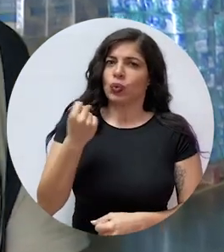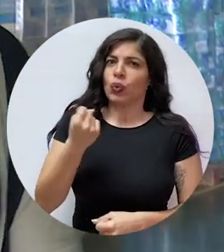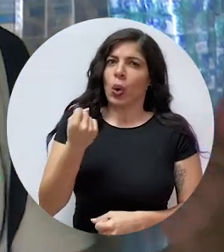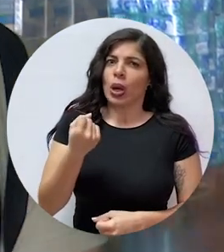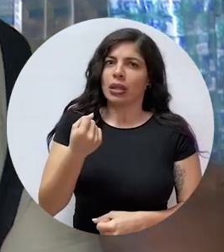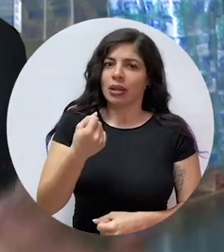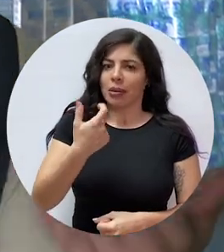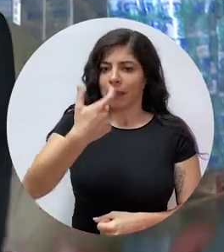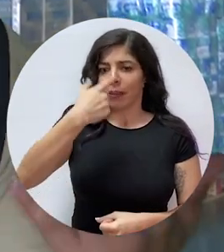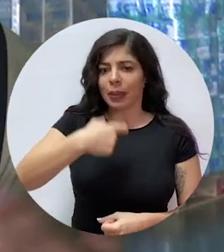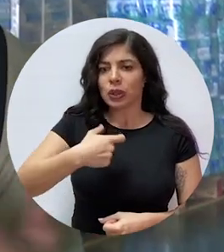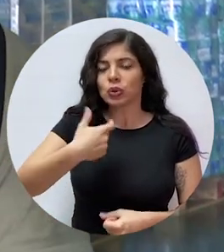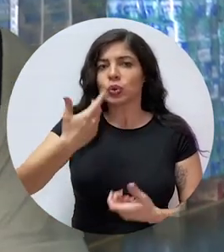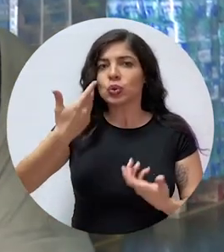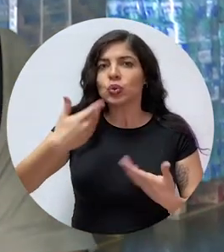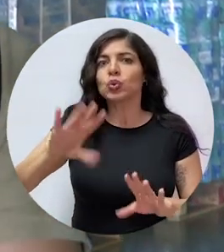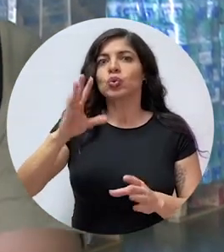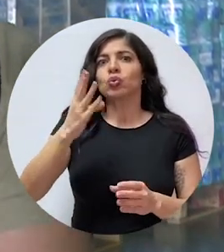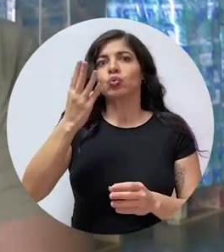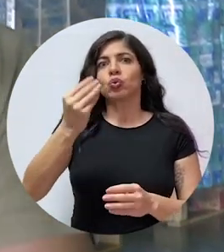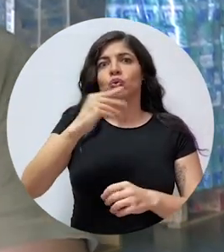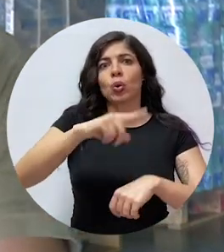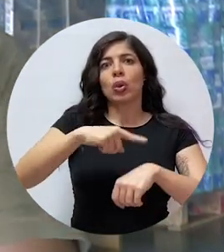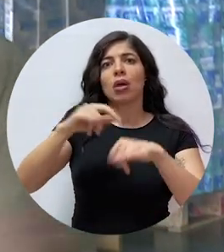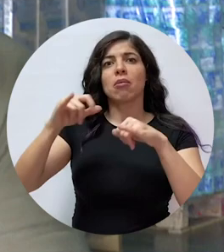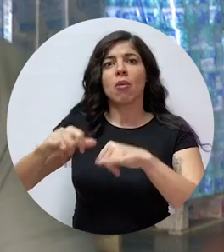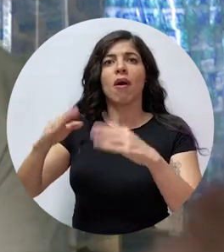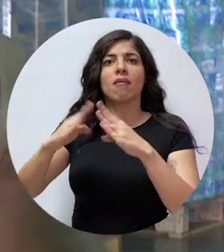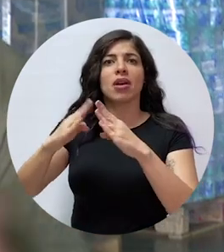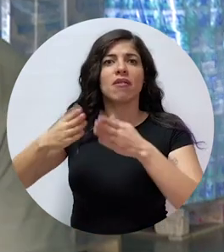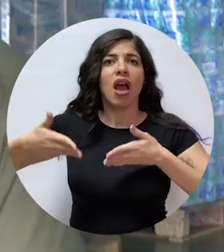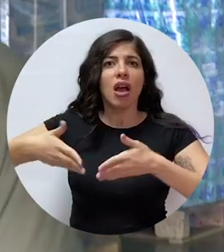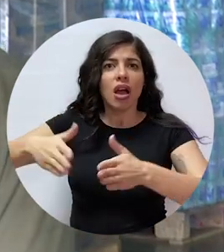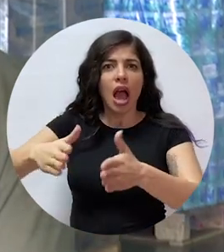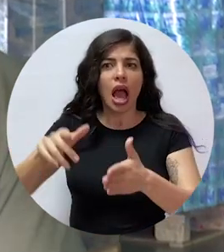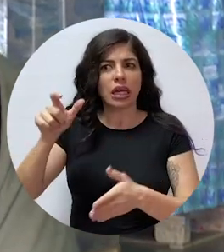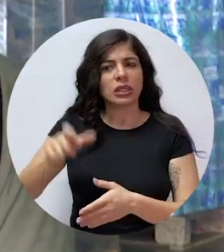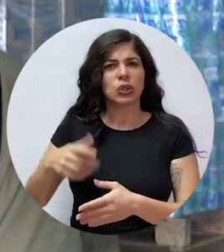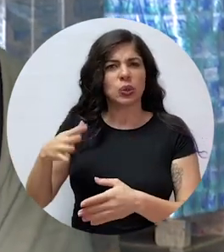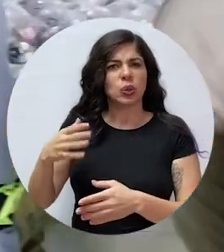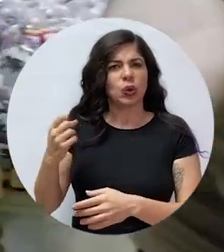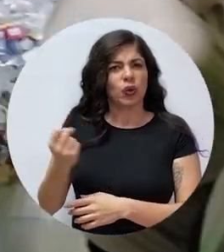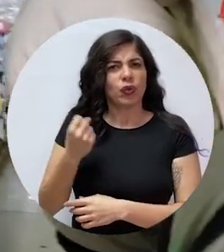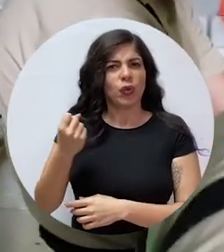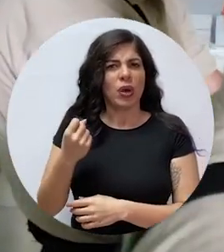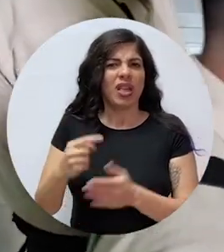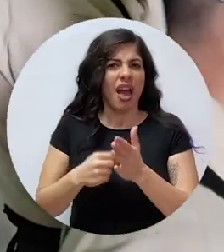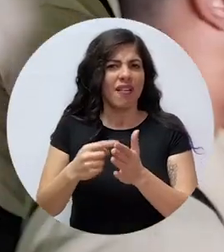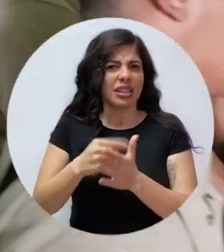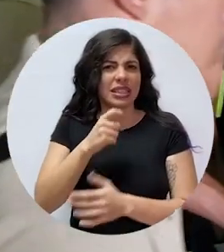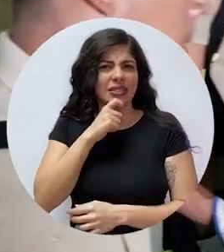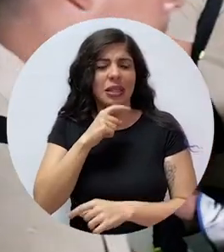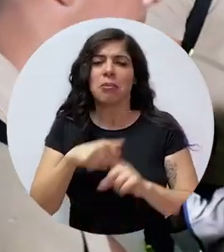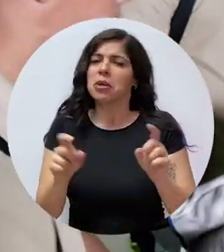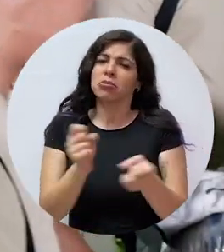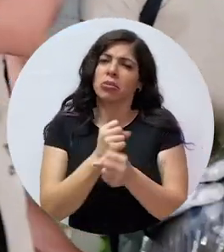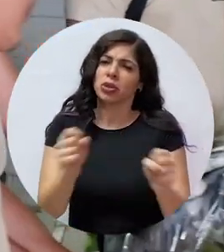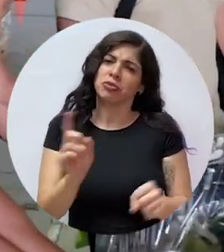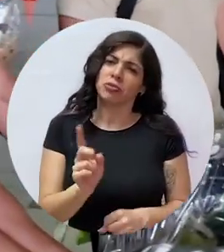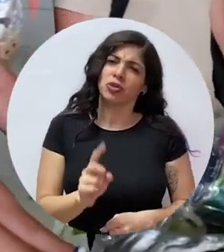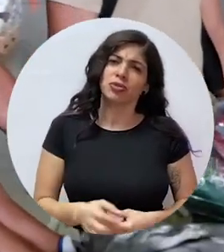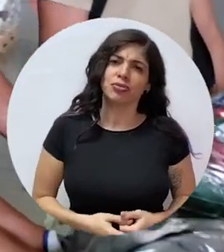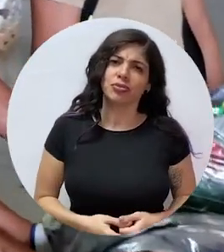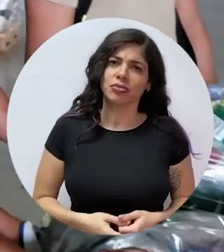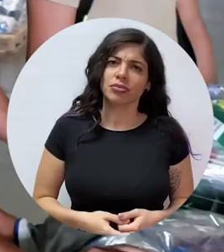algo duro para personas que tuvieron mucho tiempo de estar en la calle y de todo. A veces es duro, ¿verdad? Pero